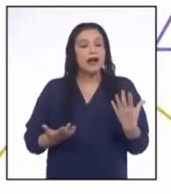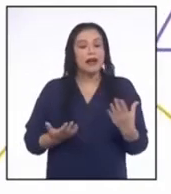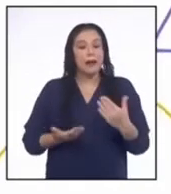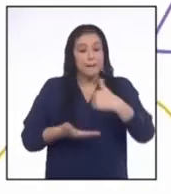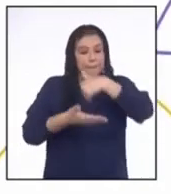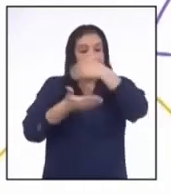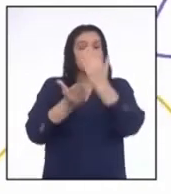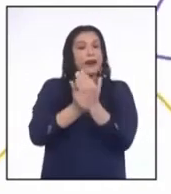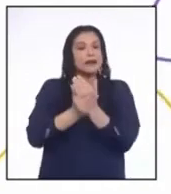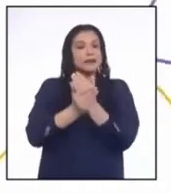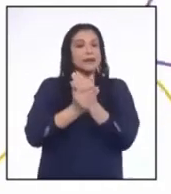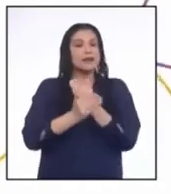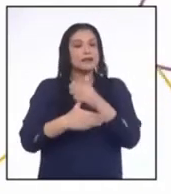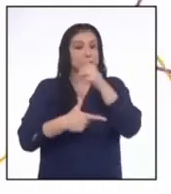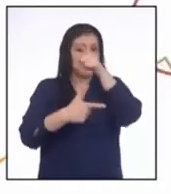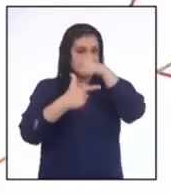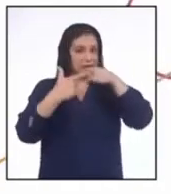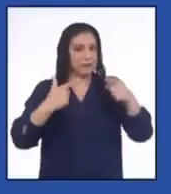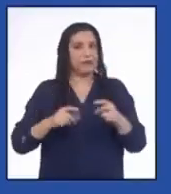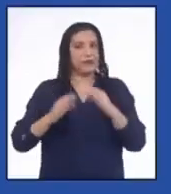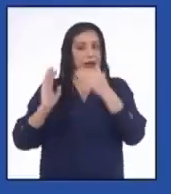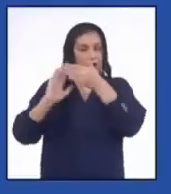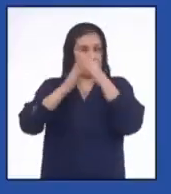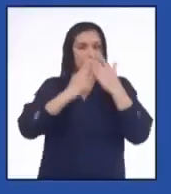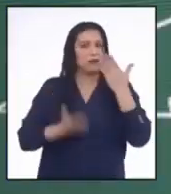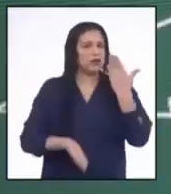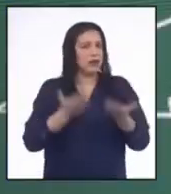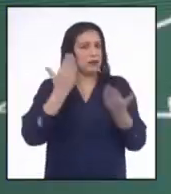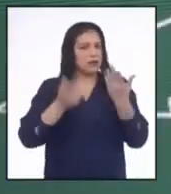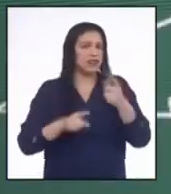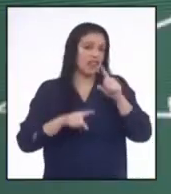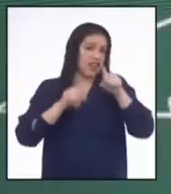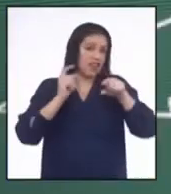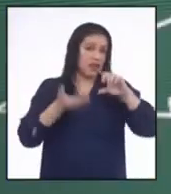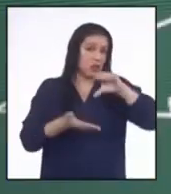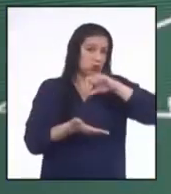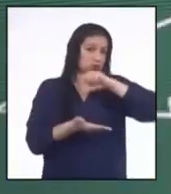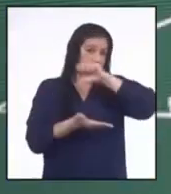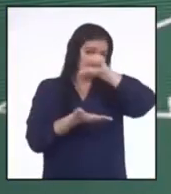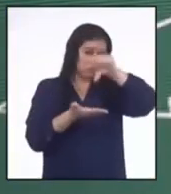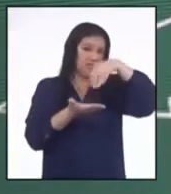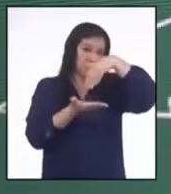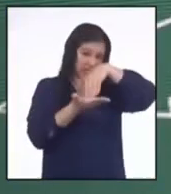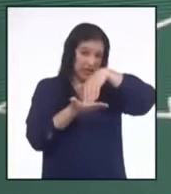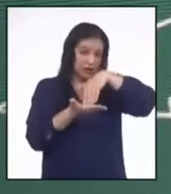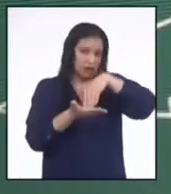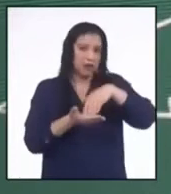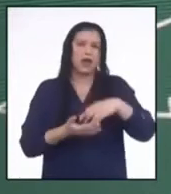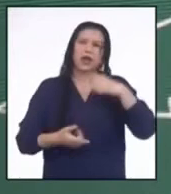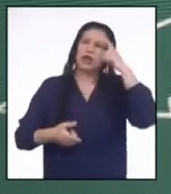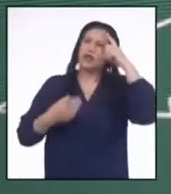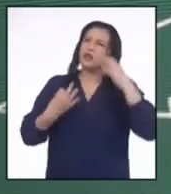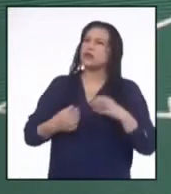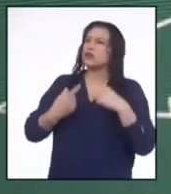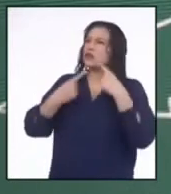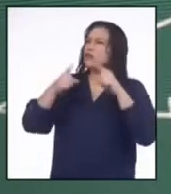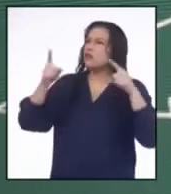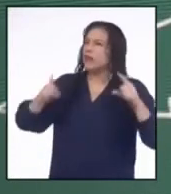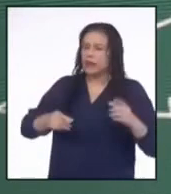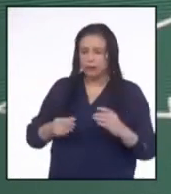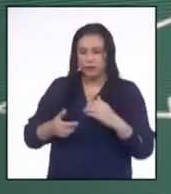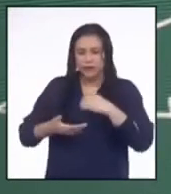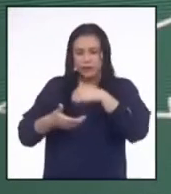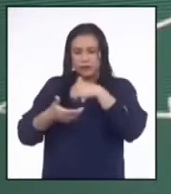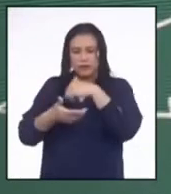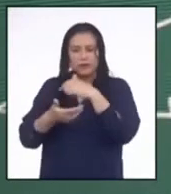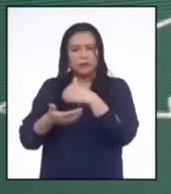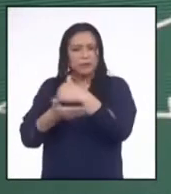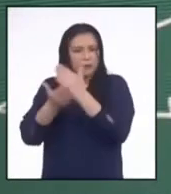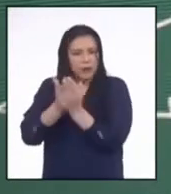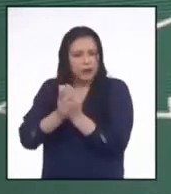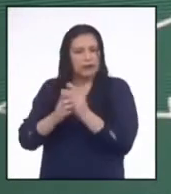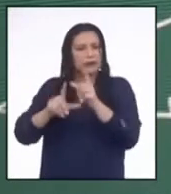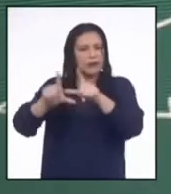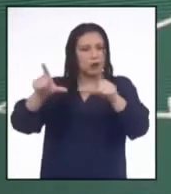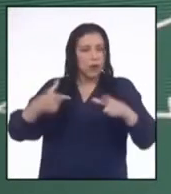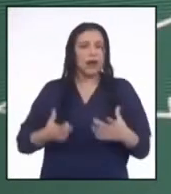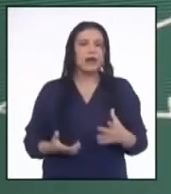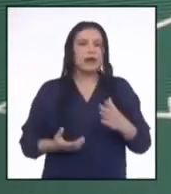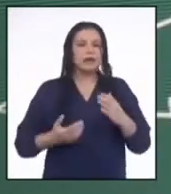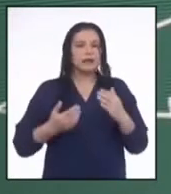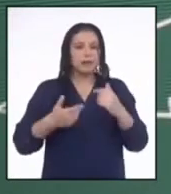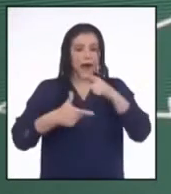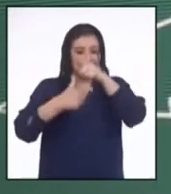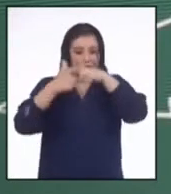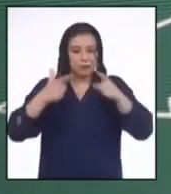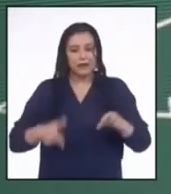pueblo? ¿Hay un punto central? Creo que son varias zonas, porque se menciona que el pueblo será dividido en zonas